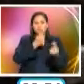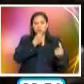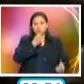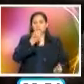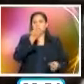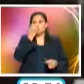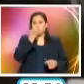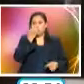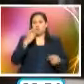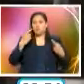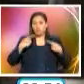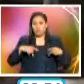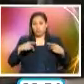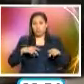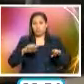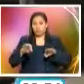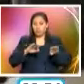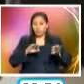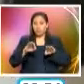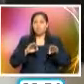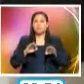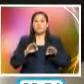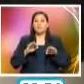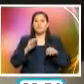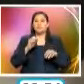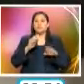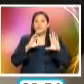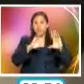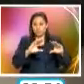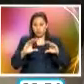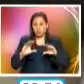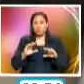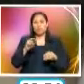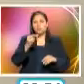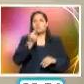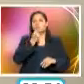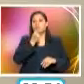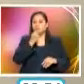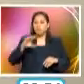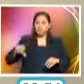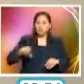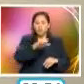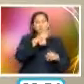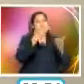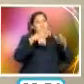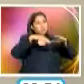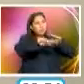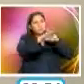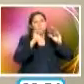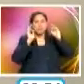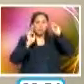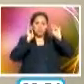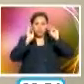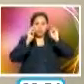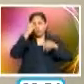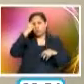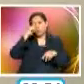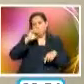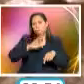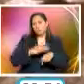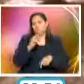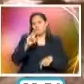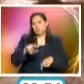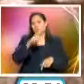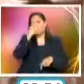escuela, las personas que trabajan en la educación, que lleven a los muchachos a ver este tipo de exposiciones, Sí. porque la verdad